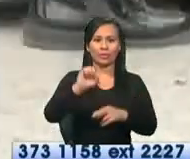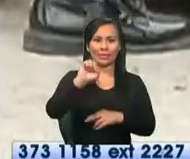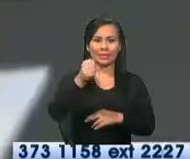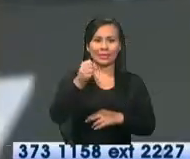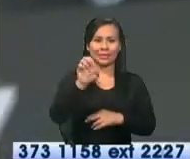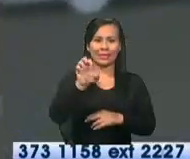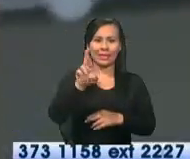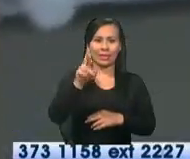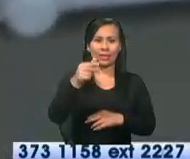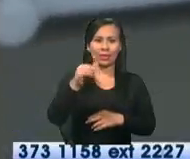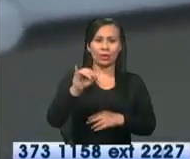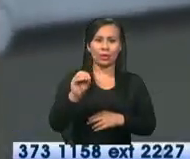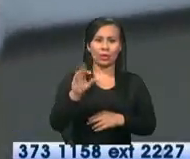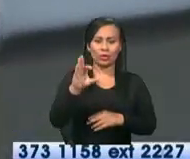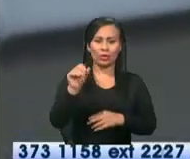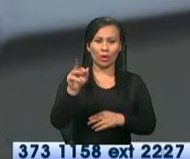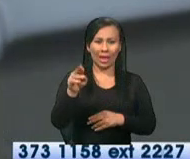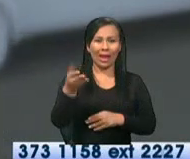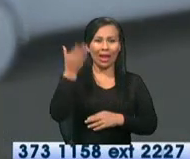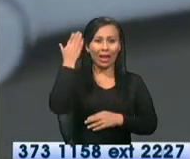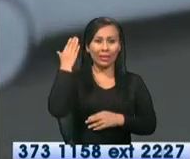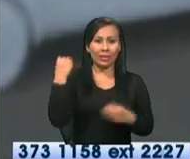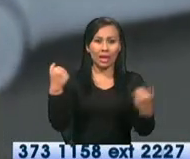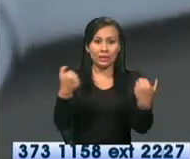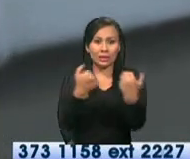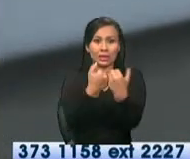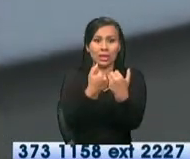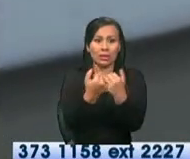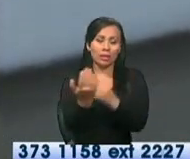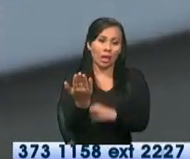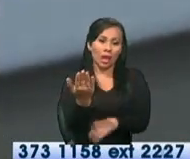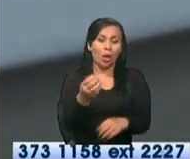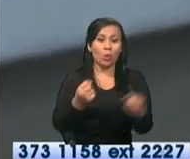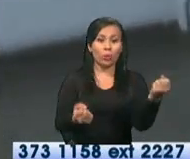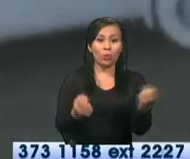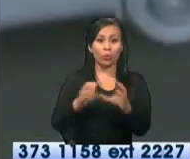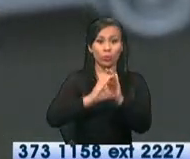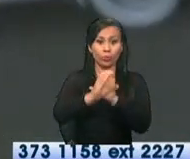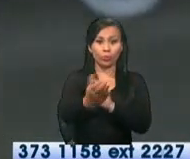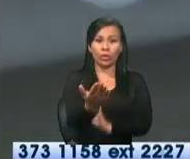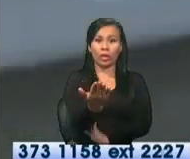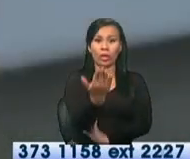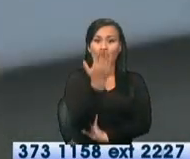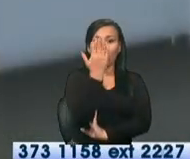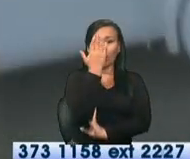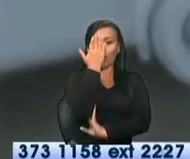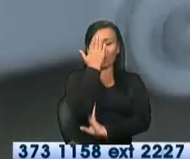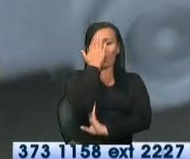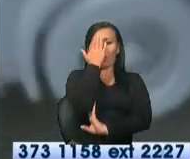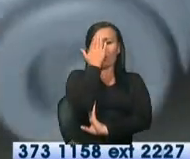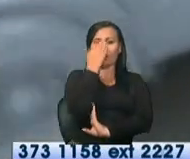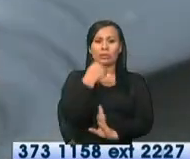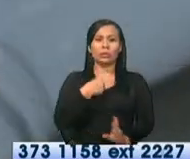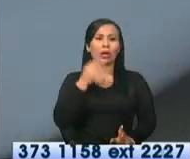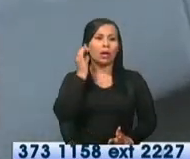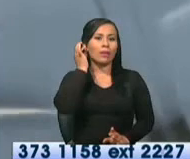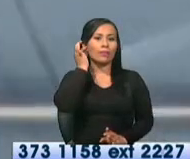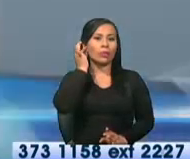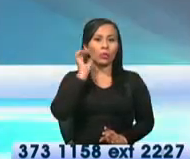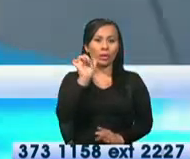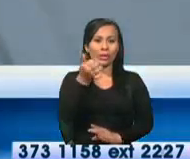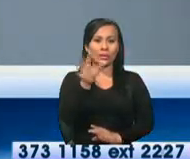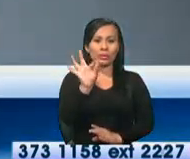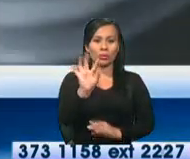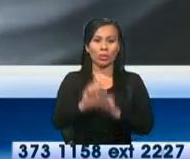Toral, cuando de pronto, según testigos, un bus empezó a retroceder, arrollando a la joven madre de 19 años de